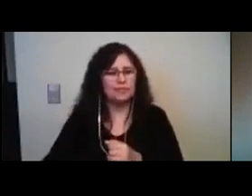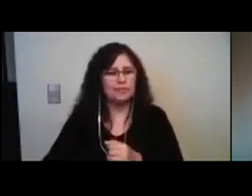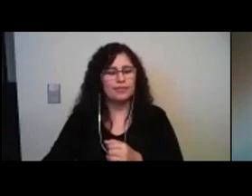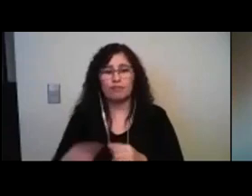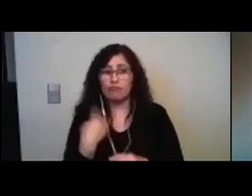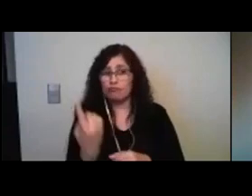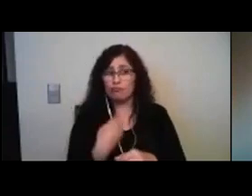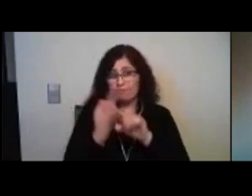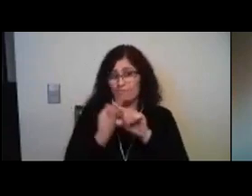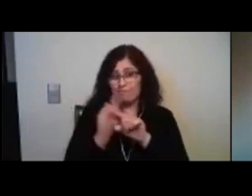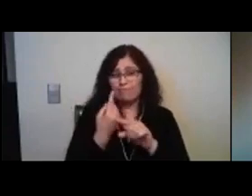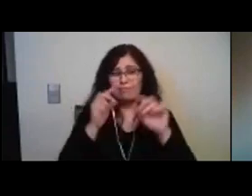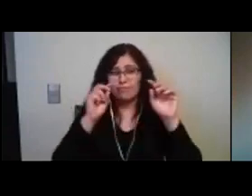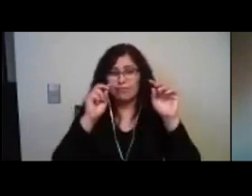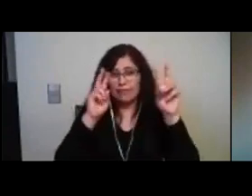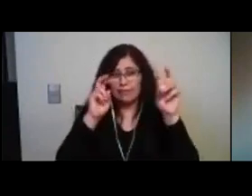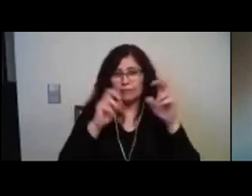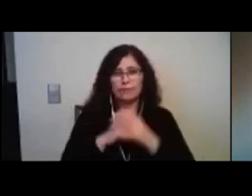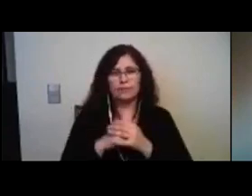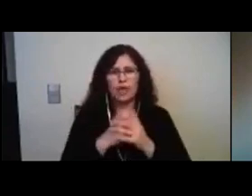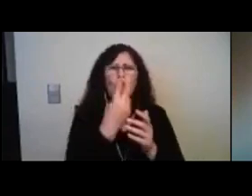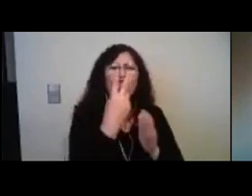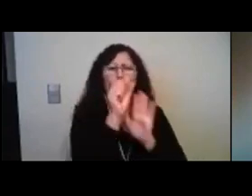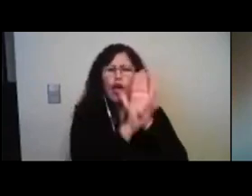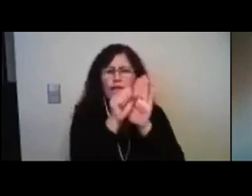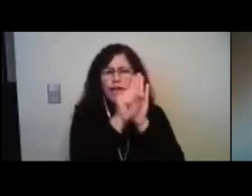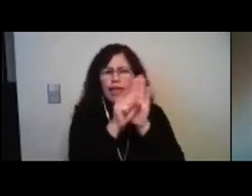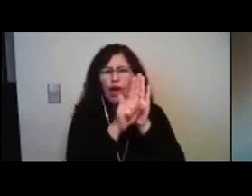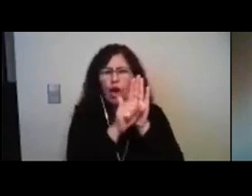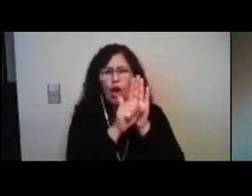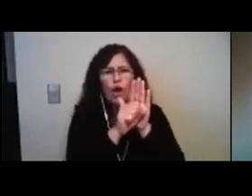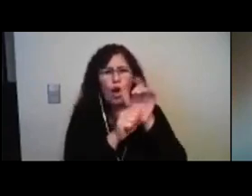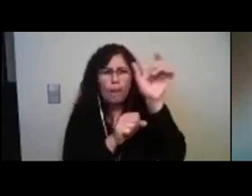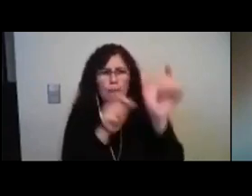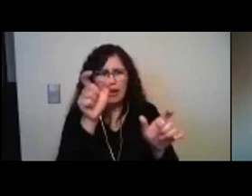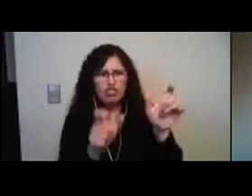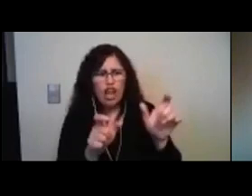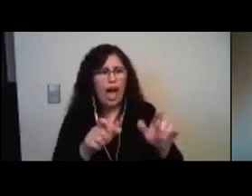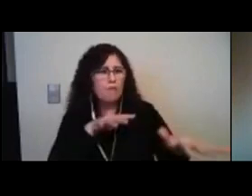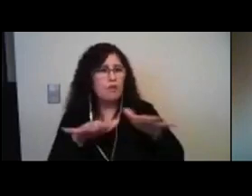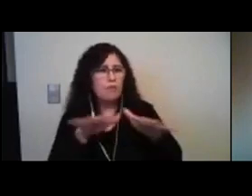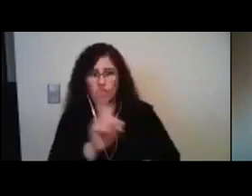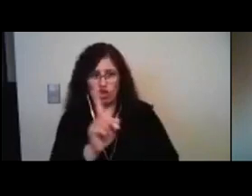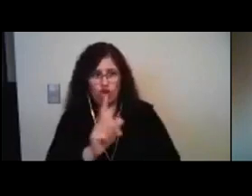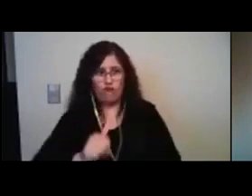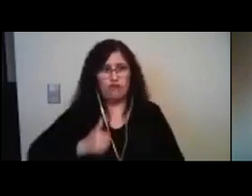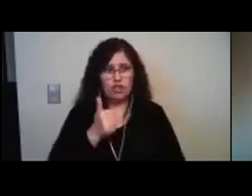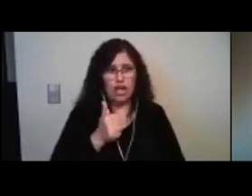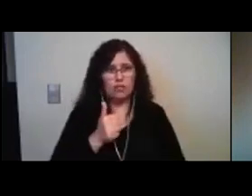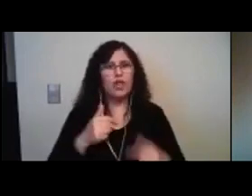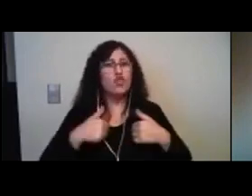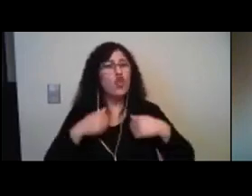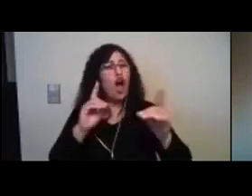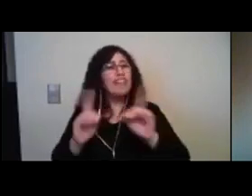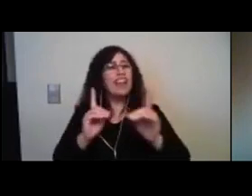bueno, voy a enviarles dos videos, son de personas con movimiento involuntario, ¿ya? Entonces se los voy a enviar a su delegada para